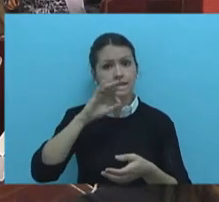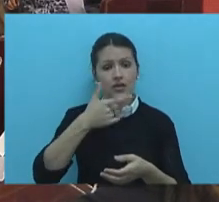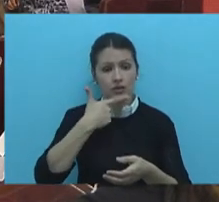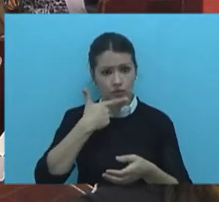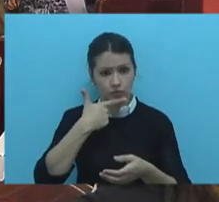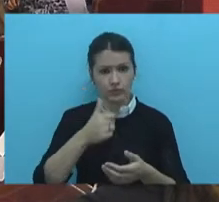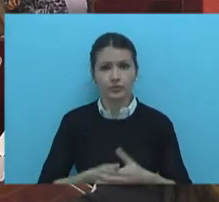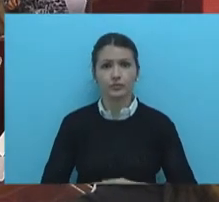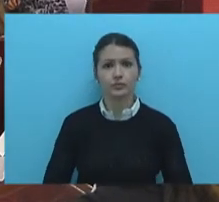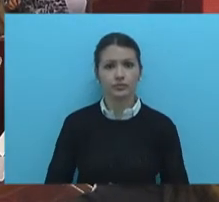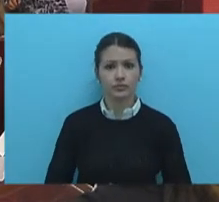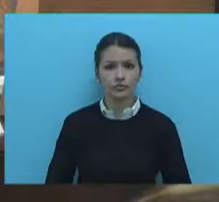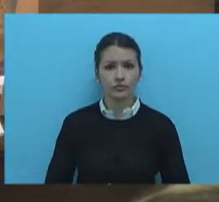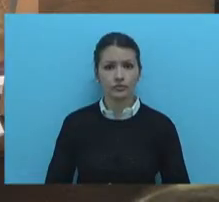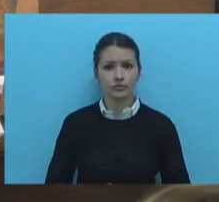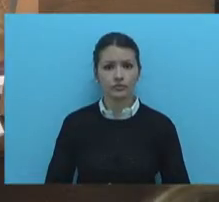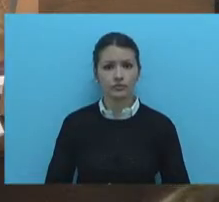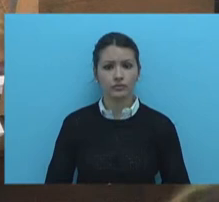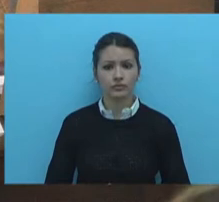correcto cumplimiento de la misma.